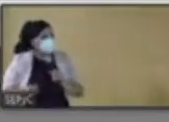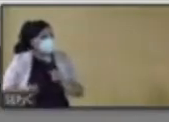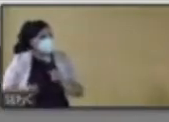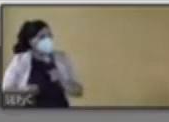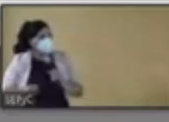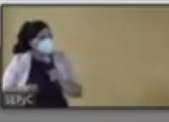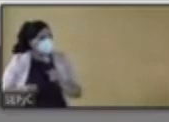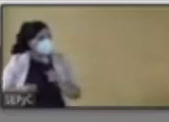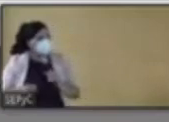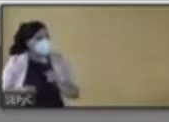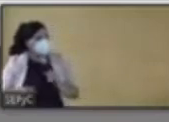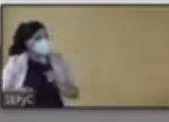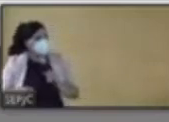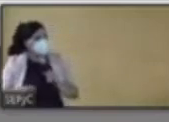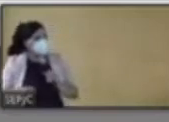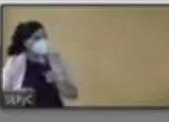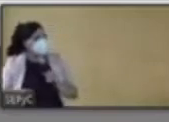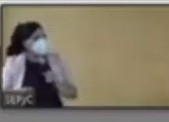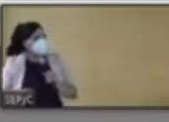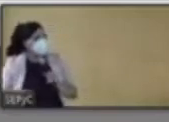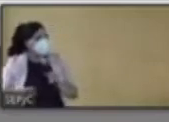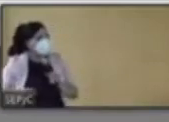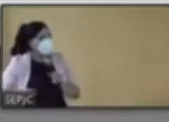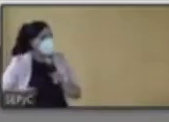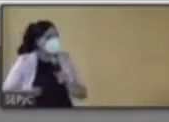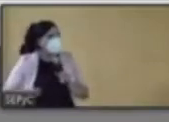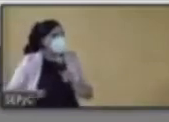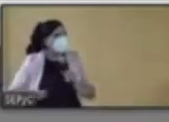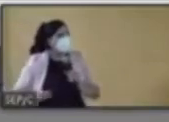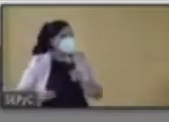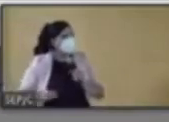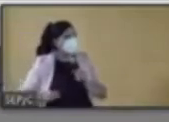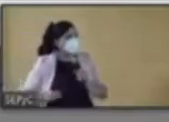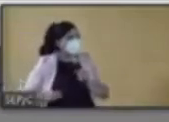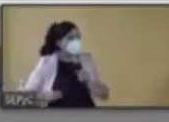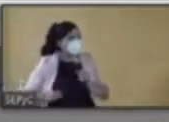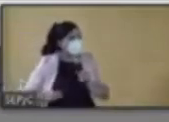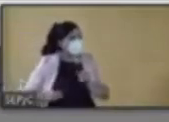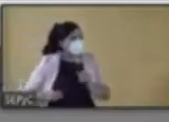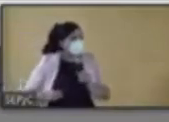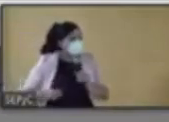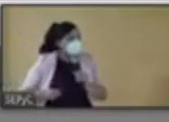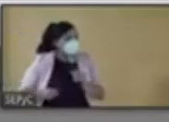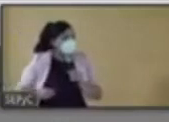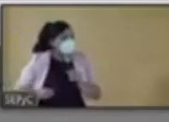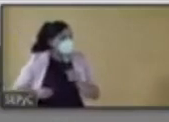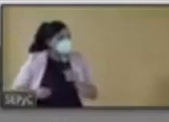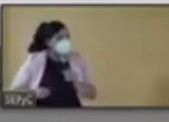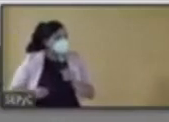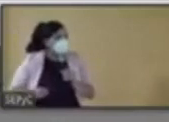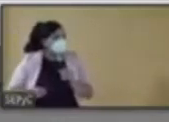En el caso señalado, vamos a identificar el usufructo de un bien inmueble,